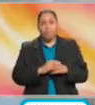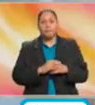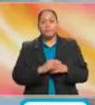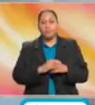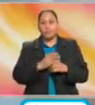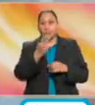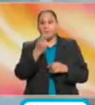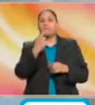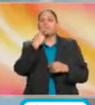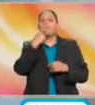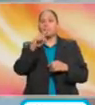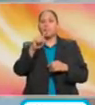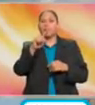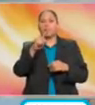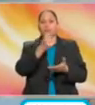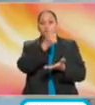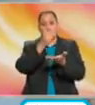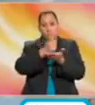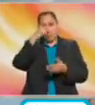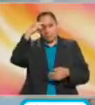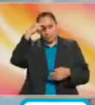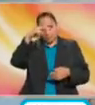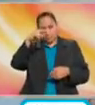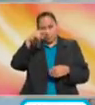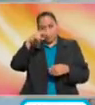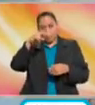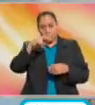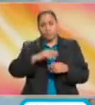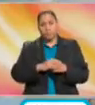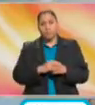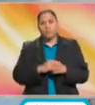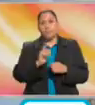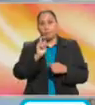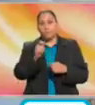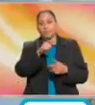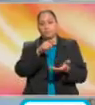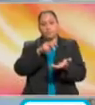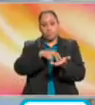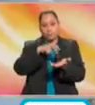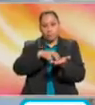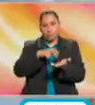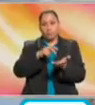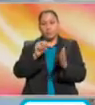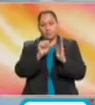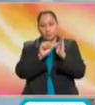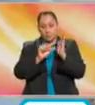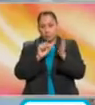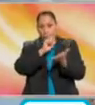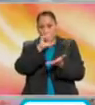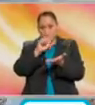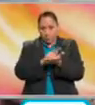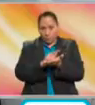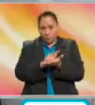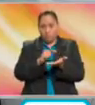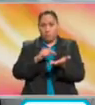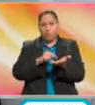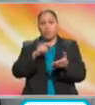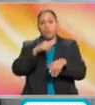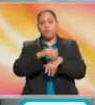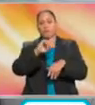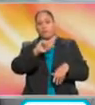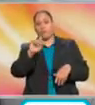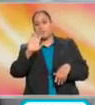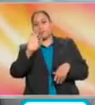es un reclamo que se hace y que la Ciudad de México es pionera al hacer una modificación al artículo correspondiente del Código Civil, el